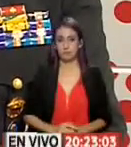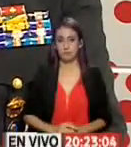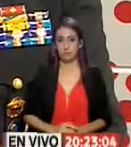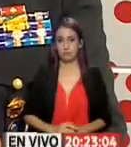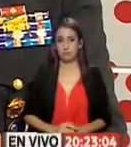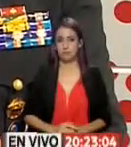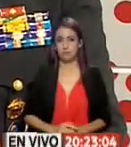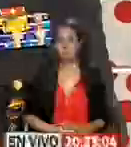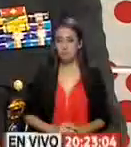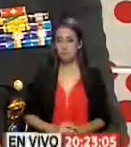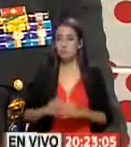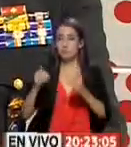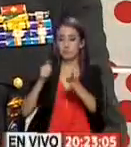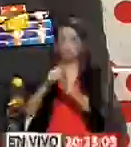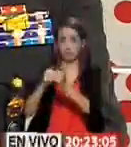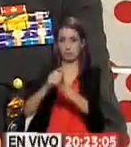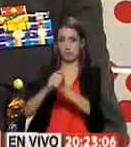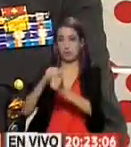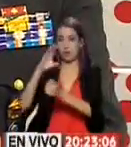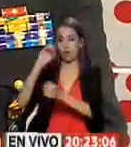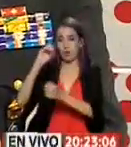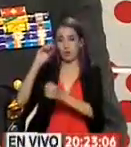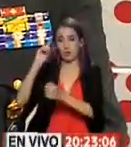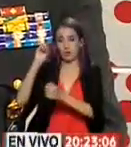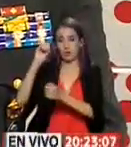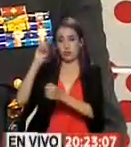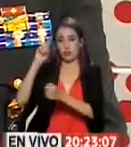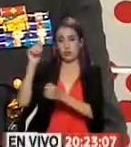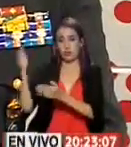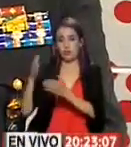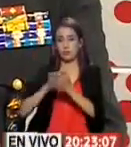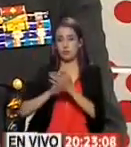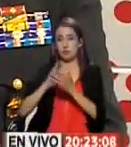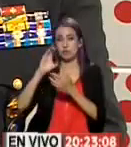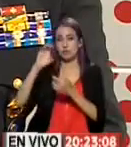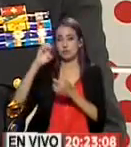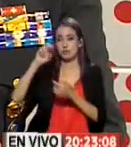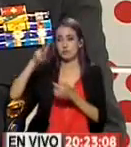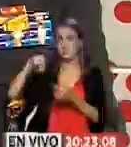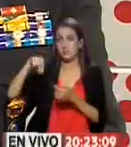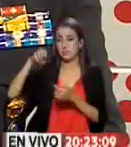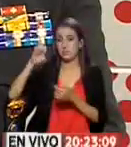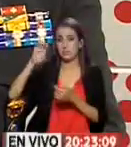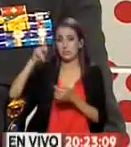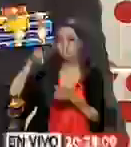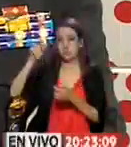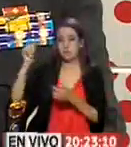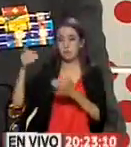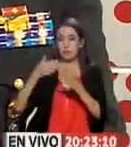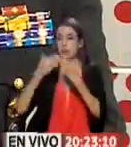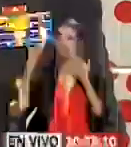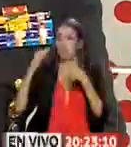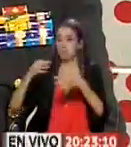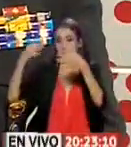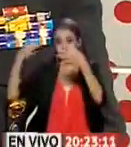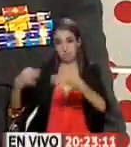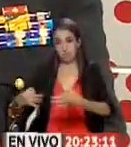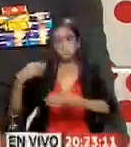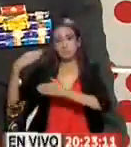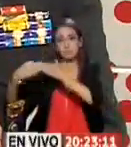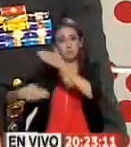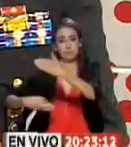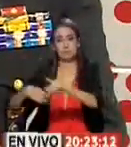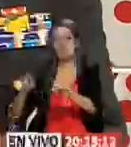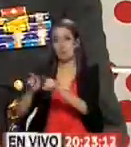Cóndor, el Valle del Cenepa, las operaciones militares realizadas allá fueron cumplidas al pie de la letra,